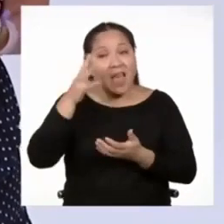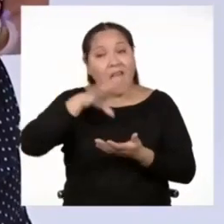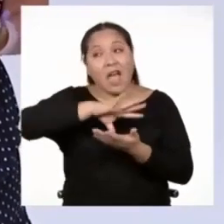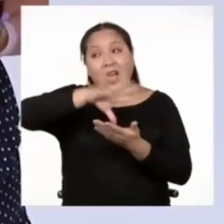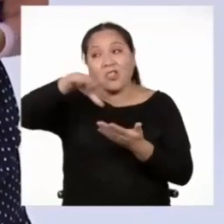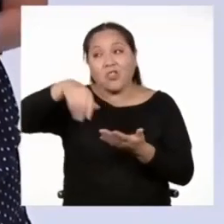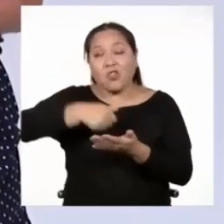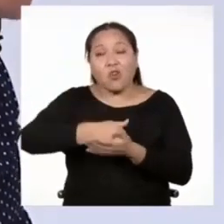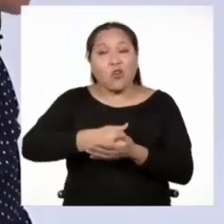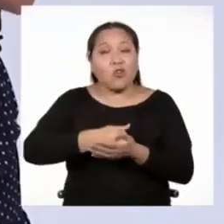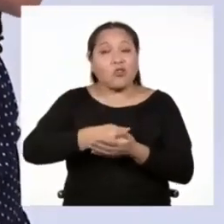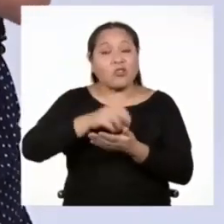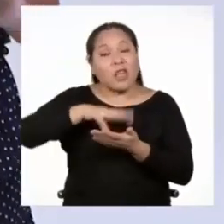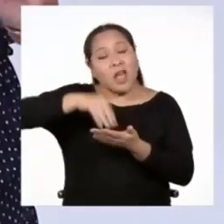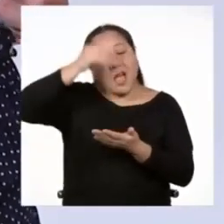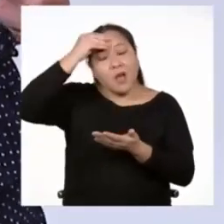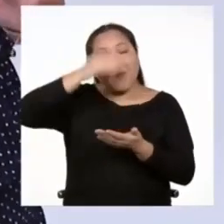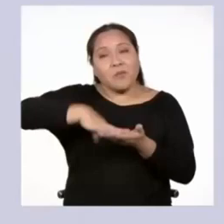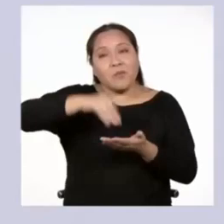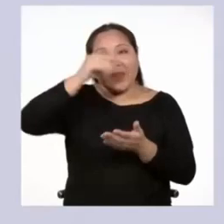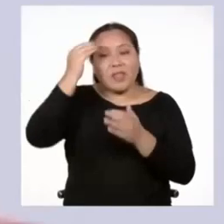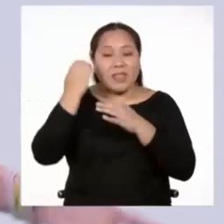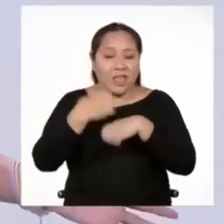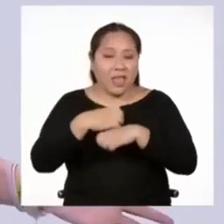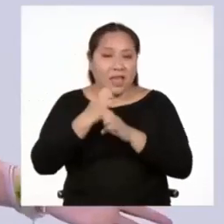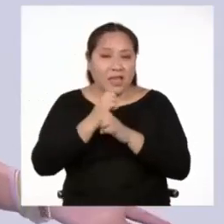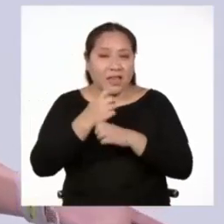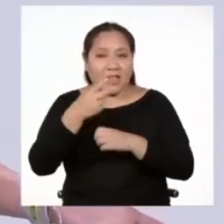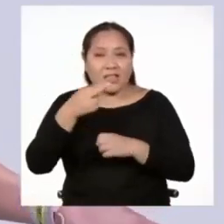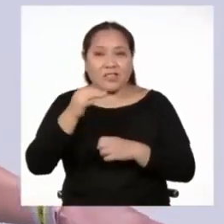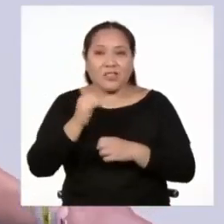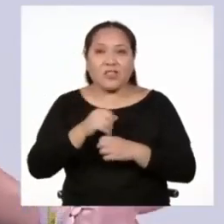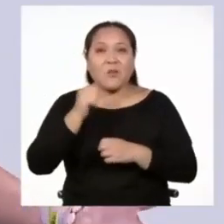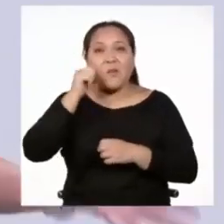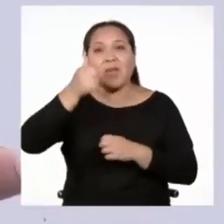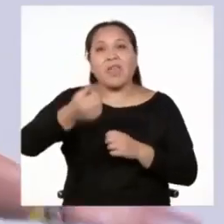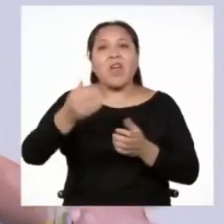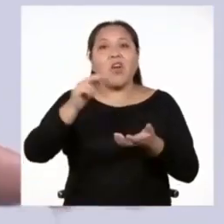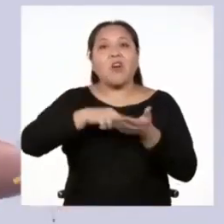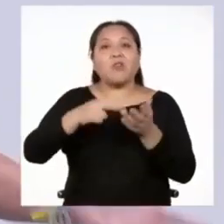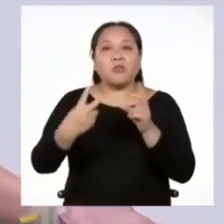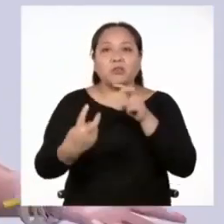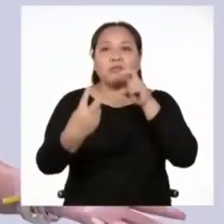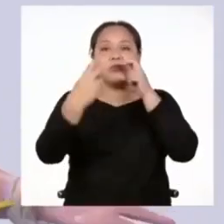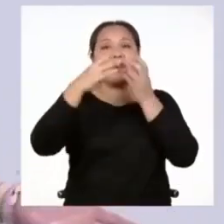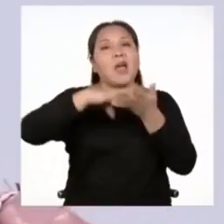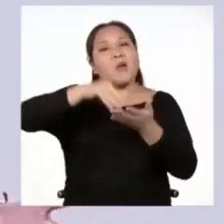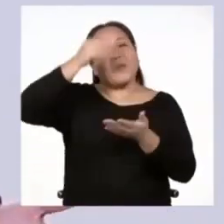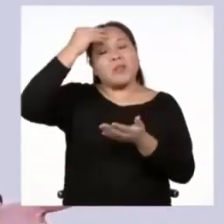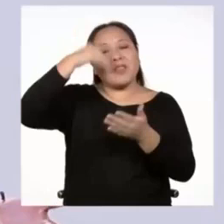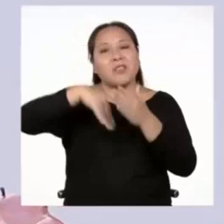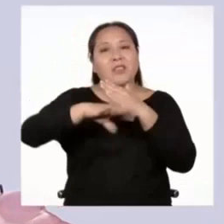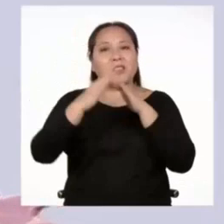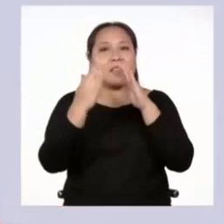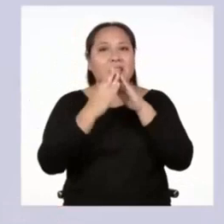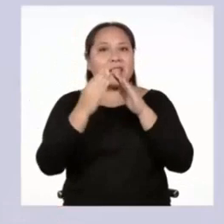crear historietas? La van a pasar increíble. Nos vemos mañana en otra edición de Aprendo en